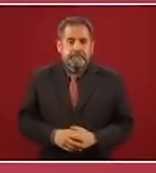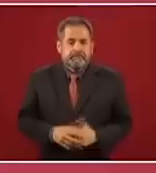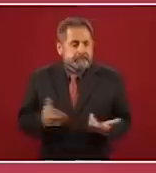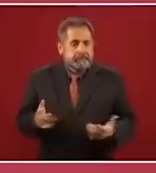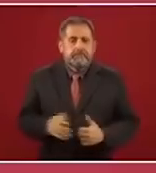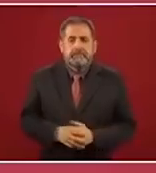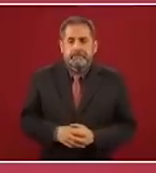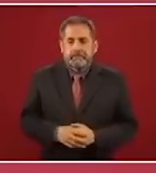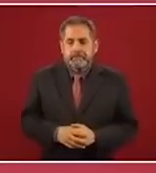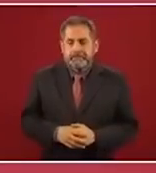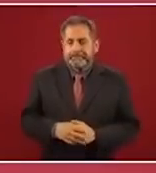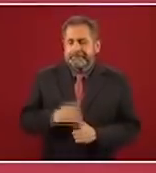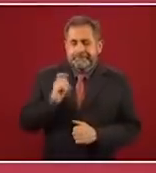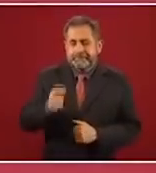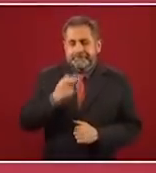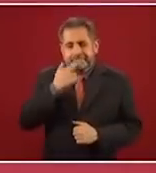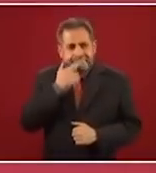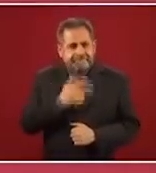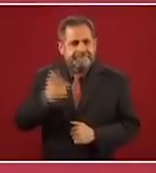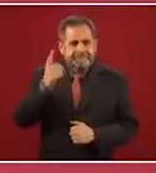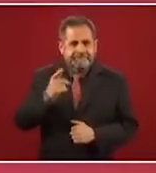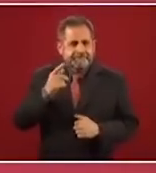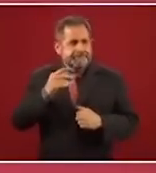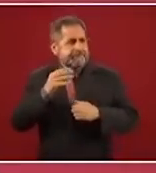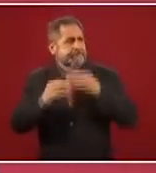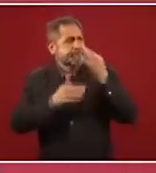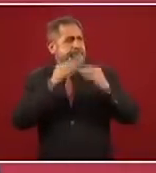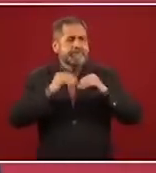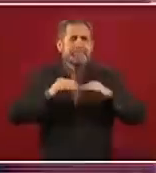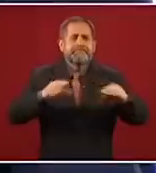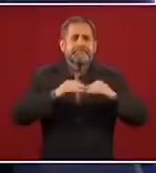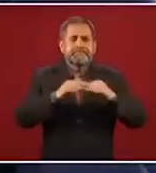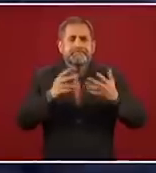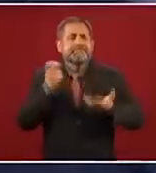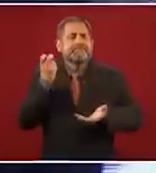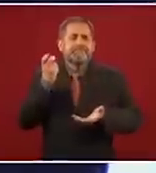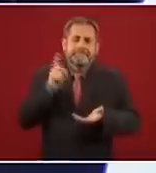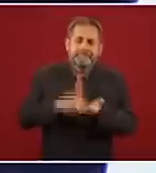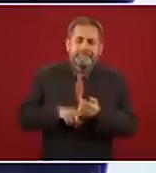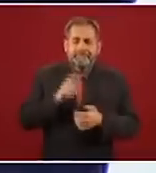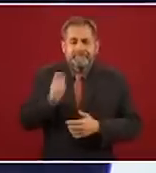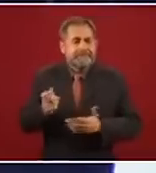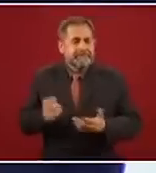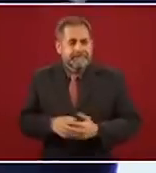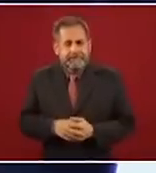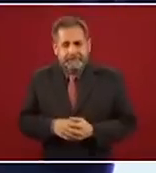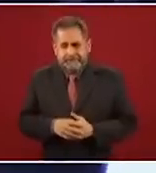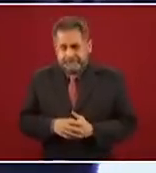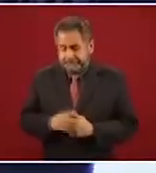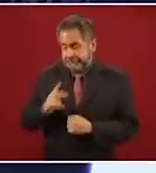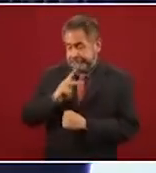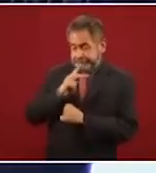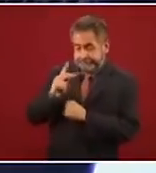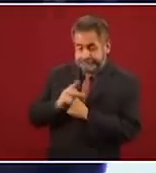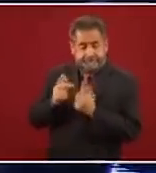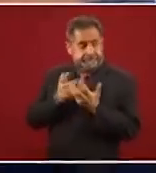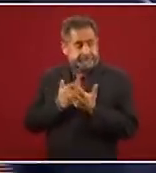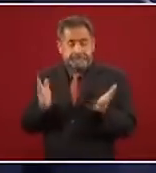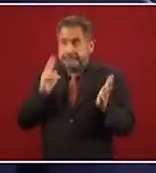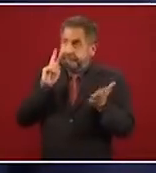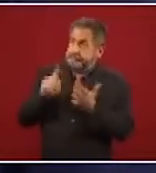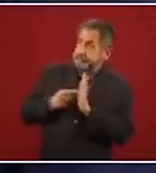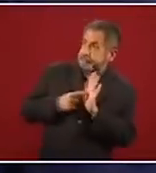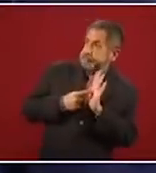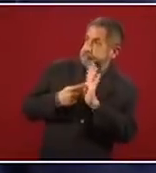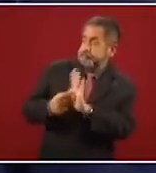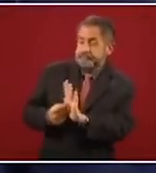porque la mejor difusión pues es que el país en el mundo